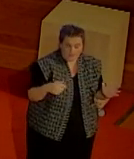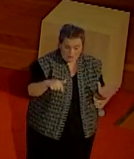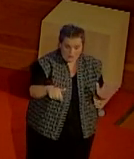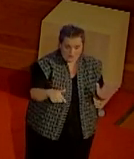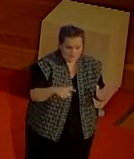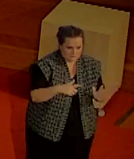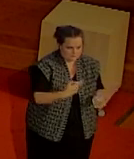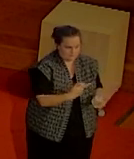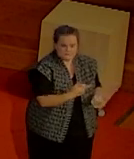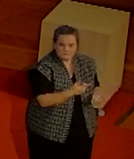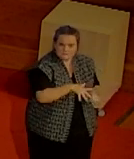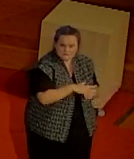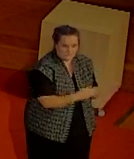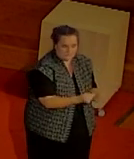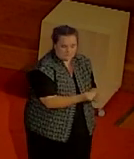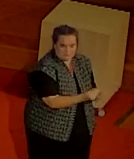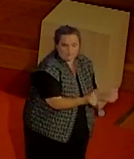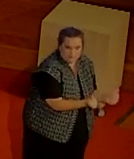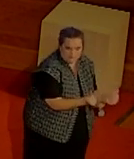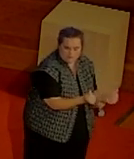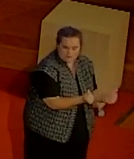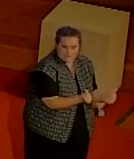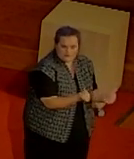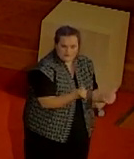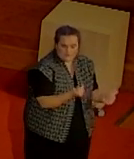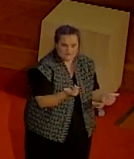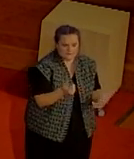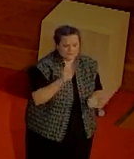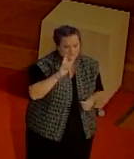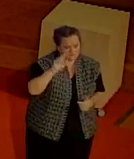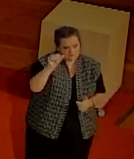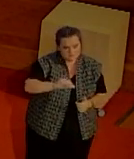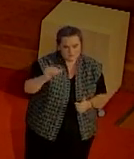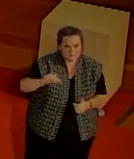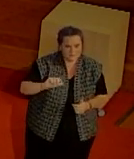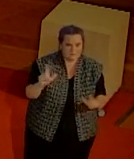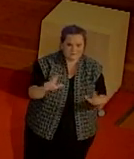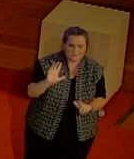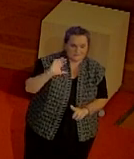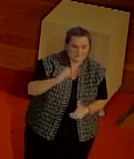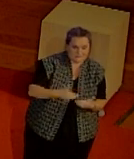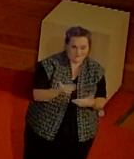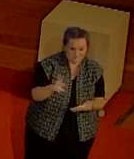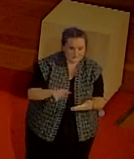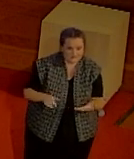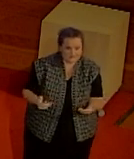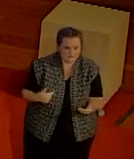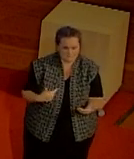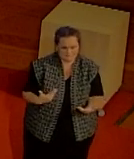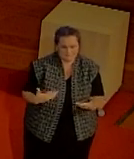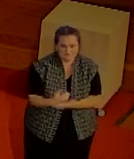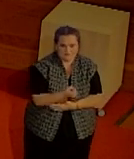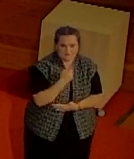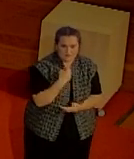desaparecido si atendemos a lo que nos dicen los medios de comunicación Sobre el asunto básicamente todo apunta en